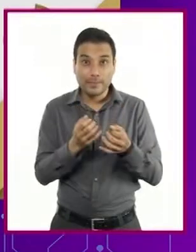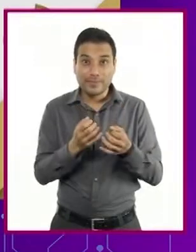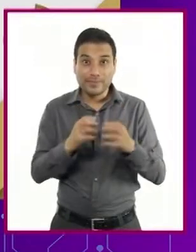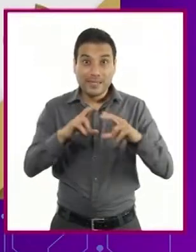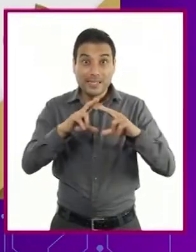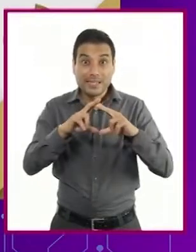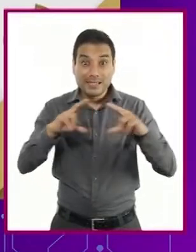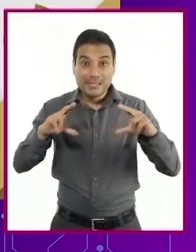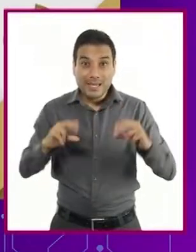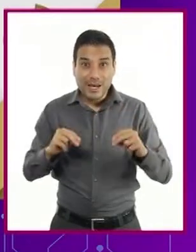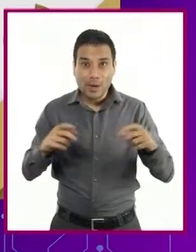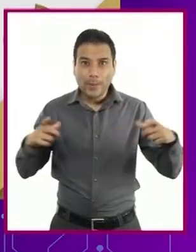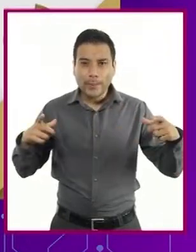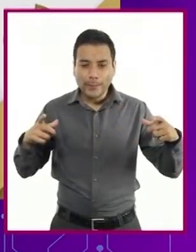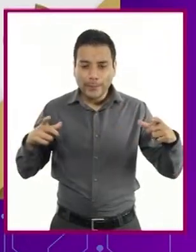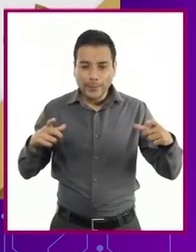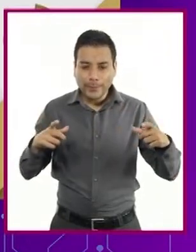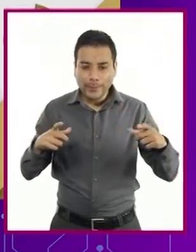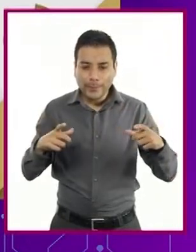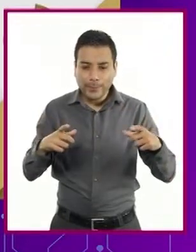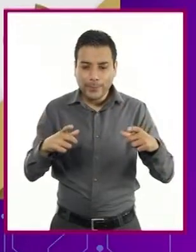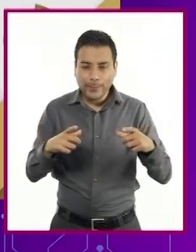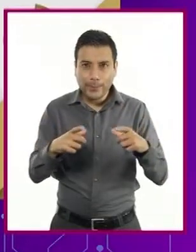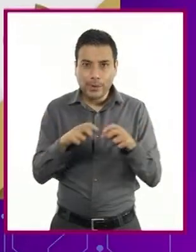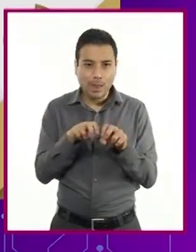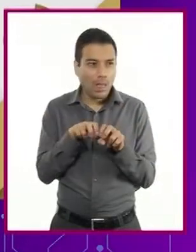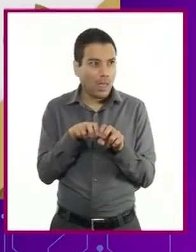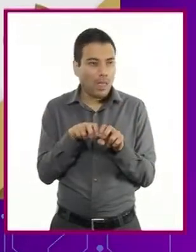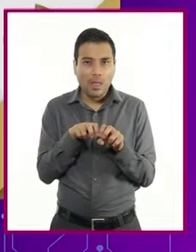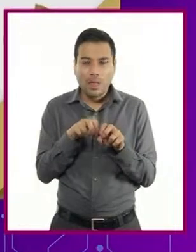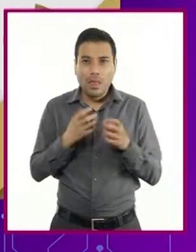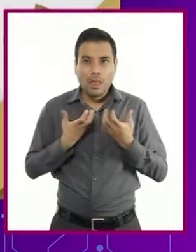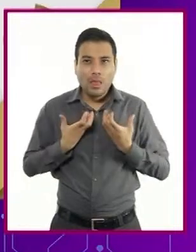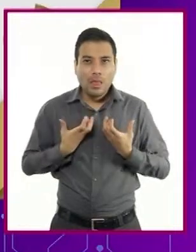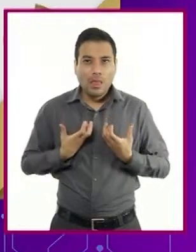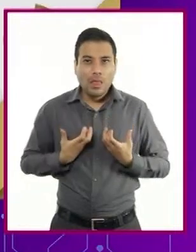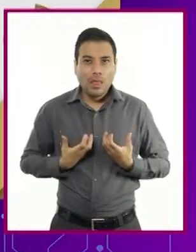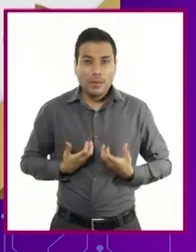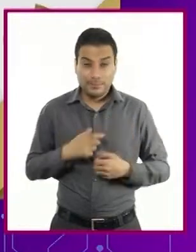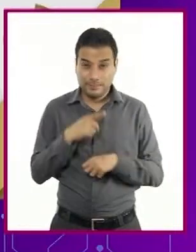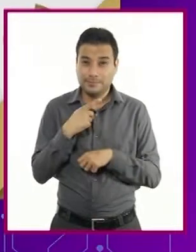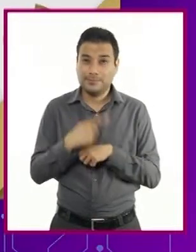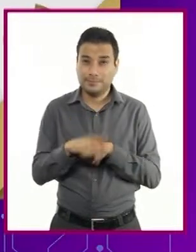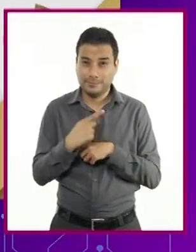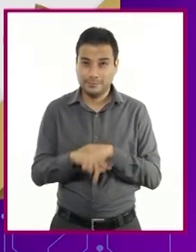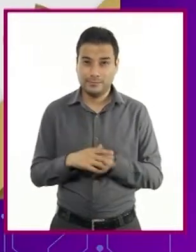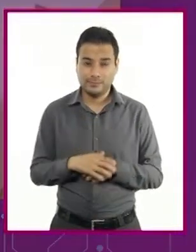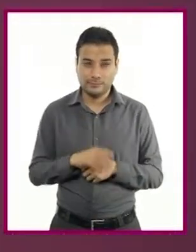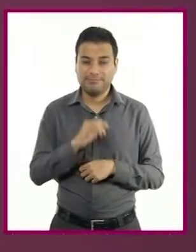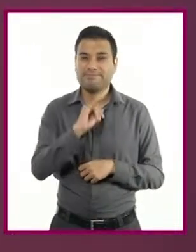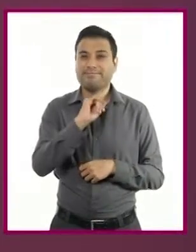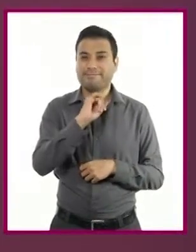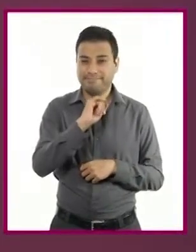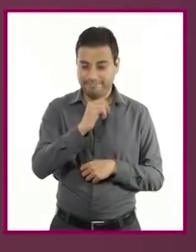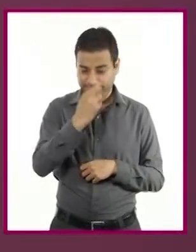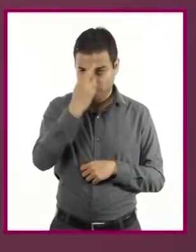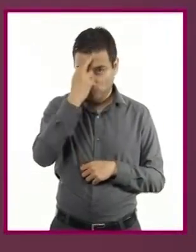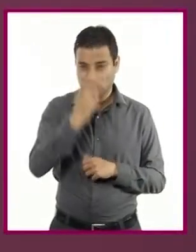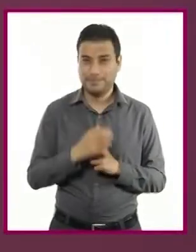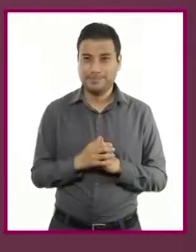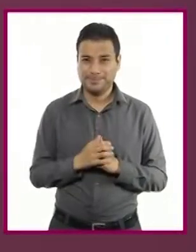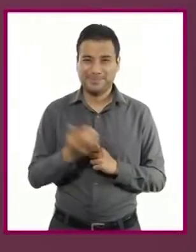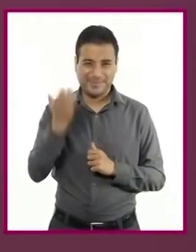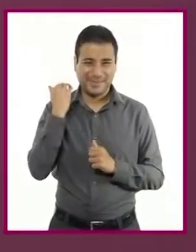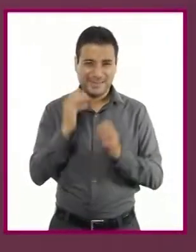masa continental de hielo, que cubre el océano Ártico. Lo recuerdo, maestro. Y